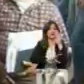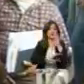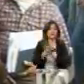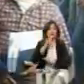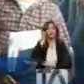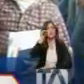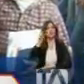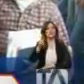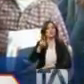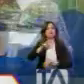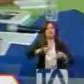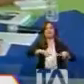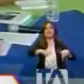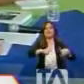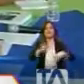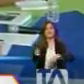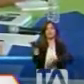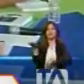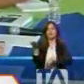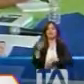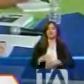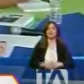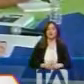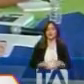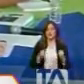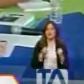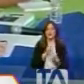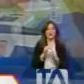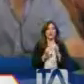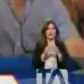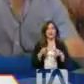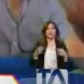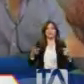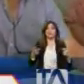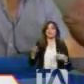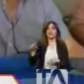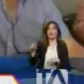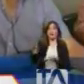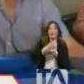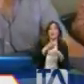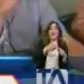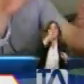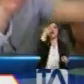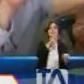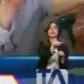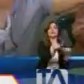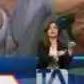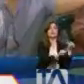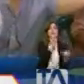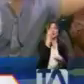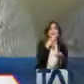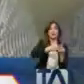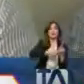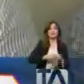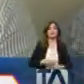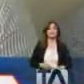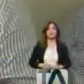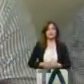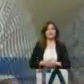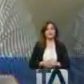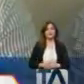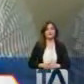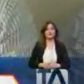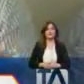lo deja claro quien aparece ahora como su más fuerte opositor, su asesor, hasta hace 2 meses. No es que no haya una